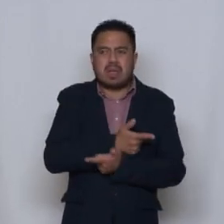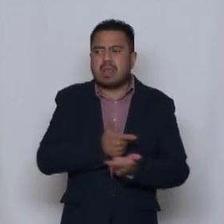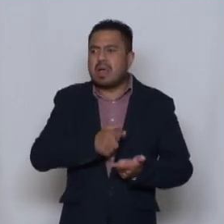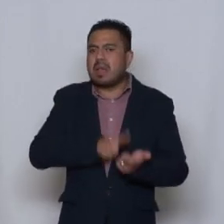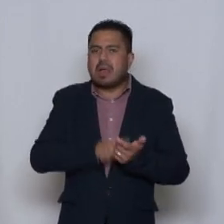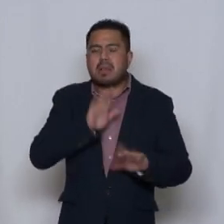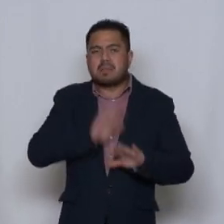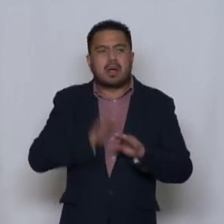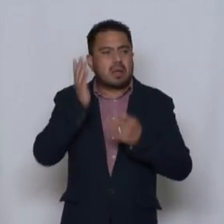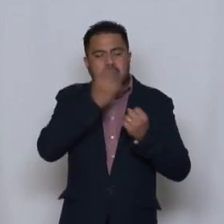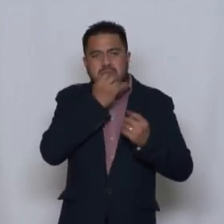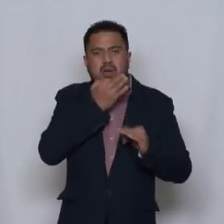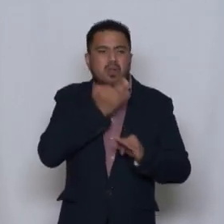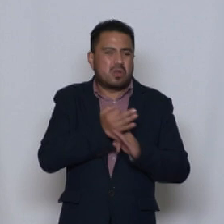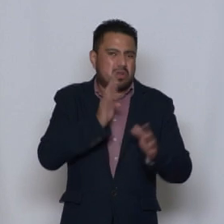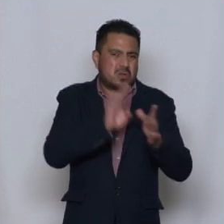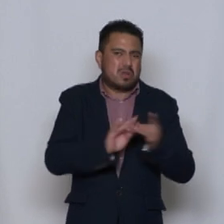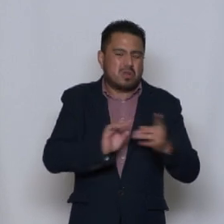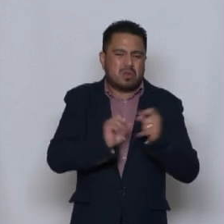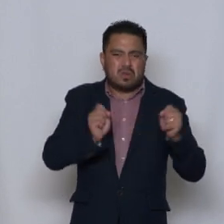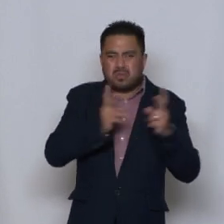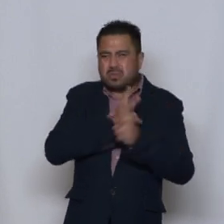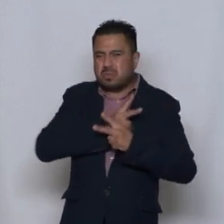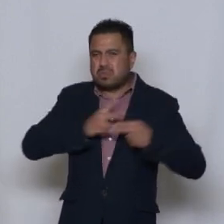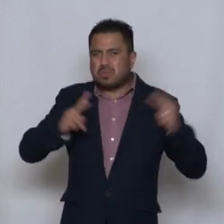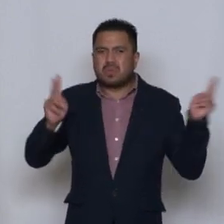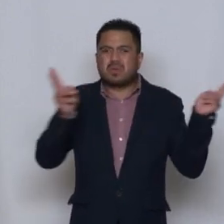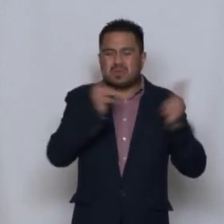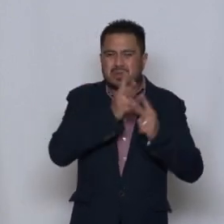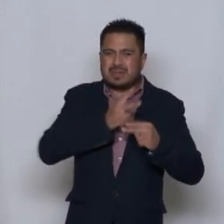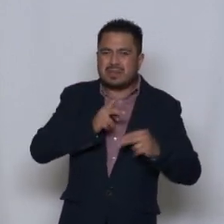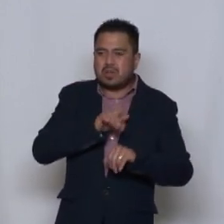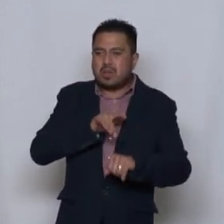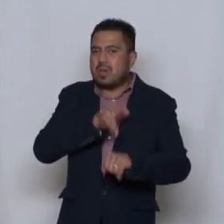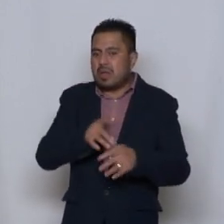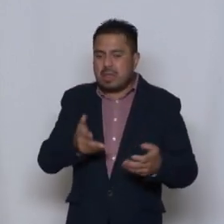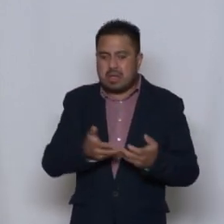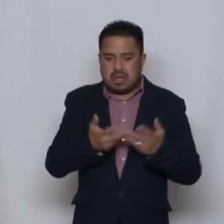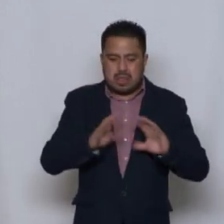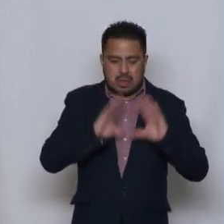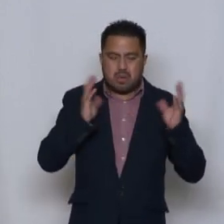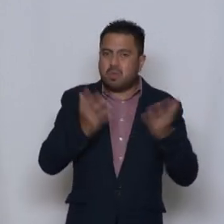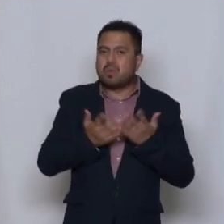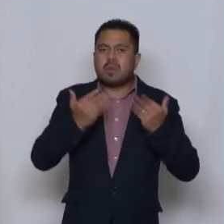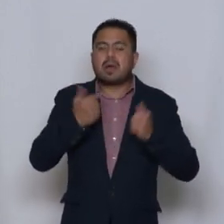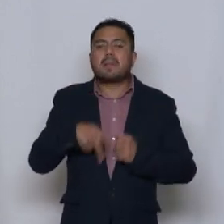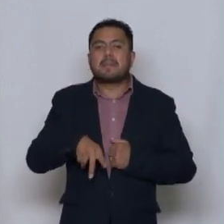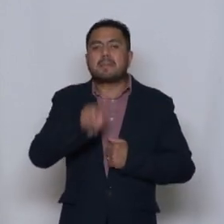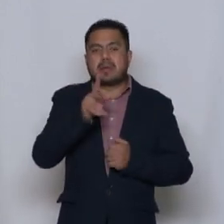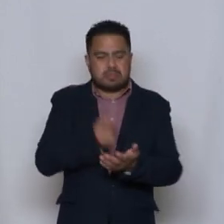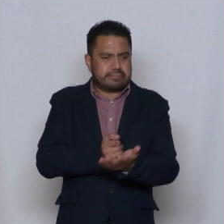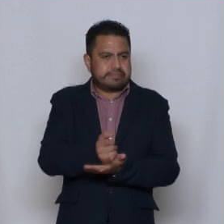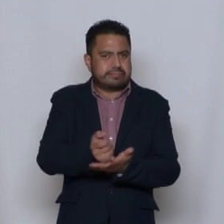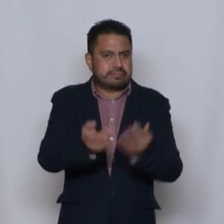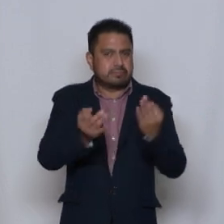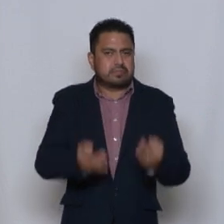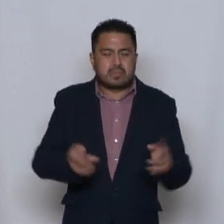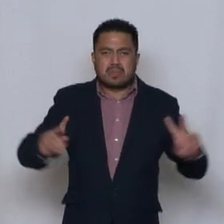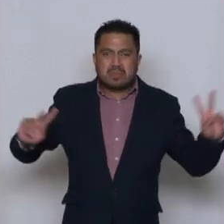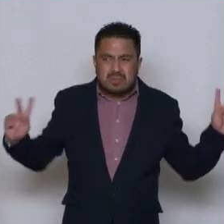bonito poder estar en el viento 10 meses sin tocar tierra, ¿no? Pero pues definitivamente esta